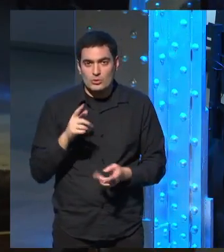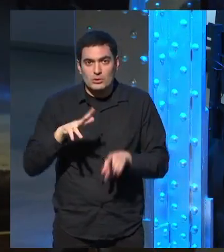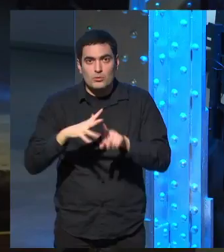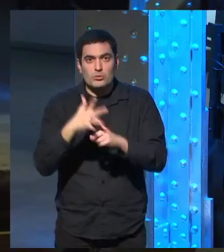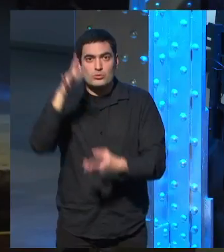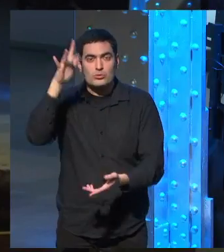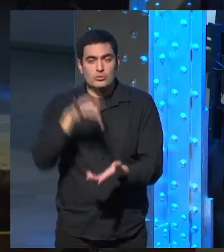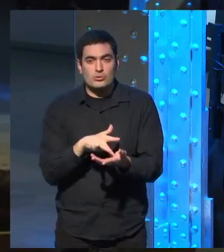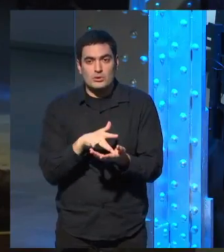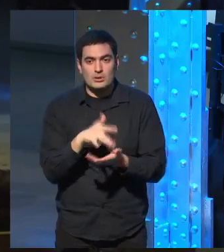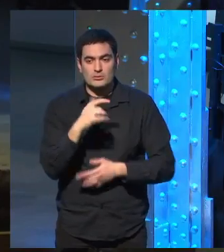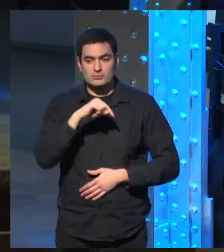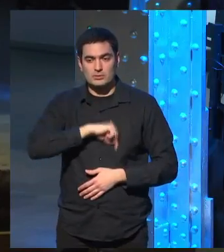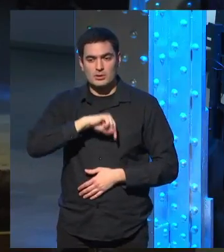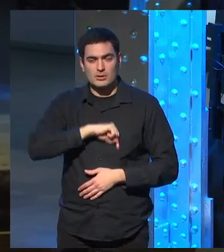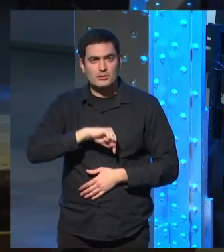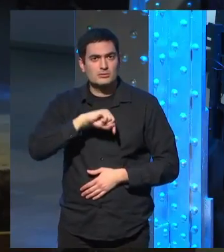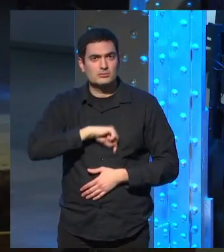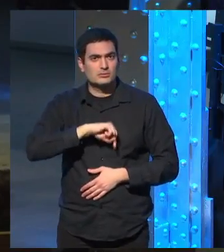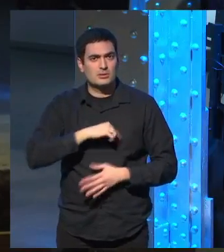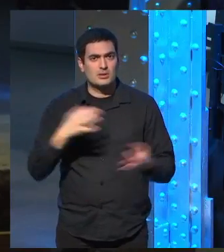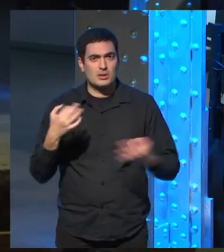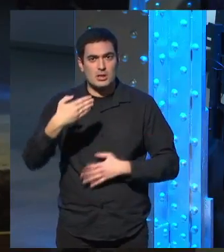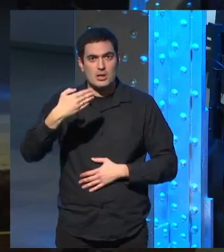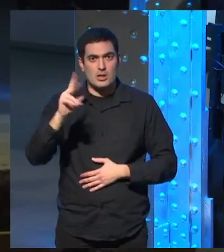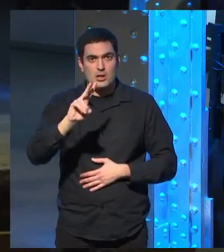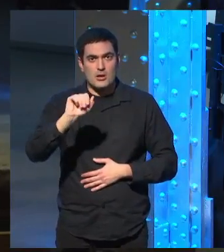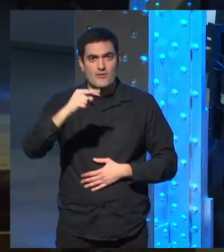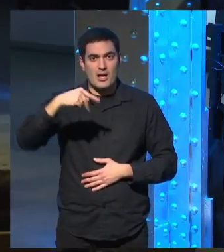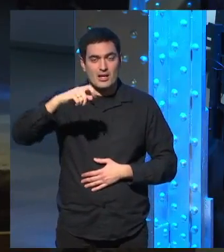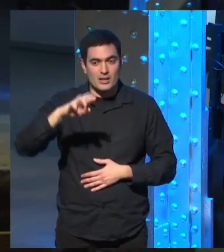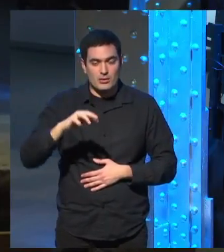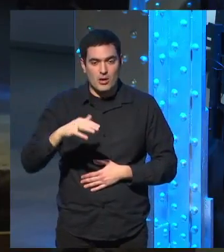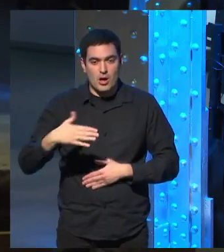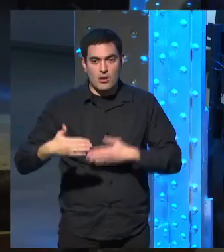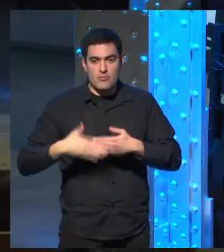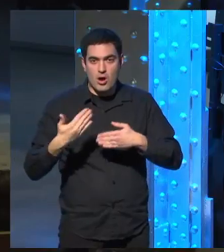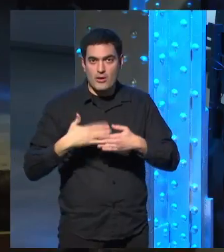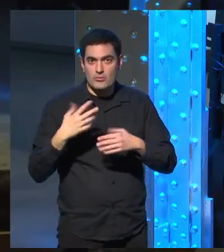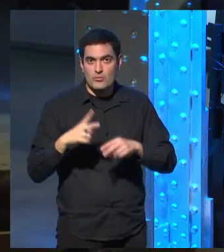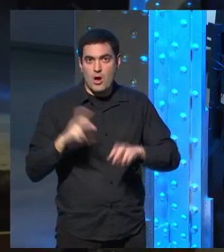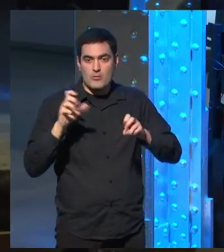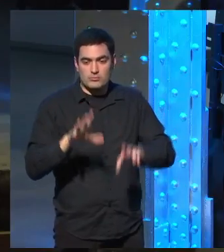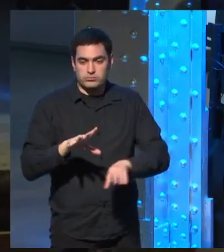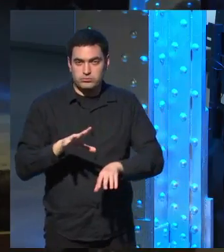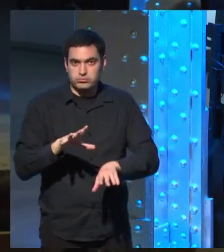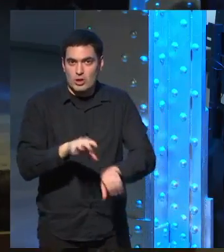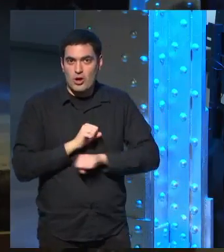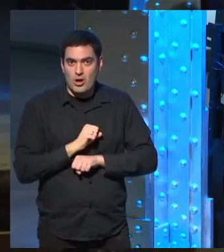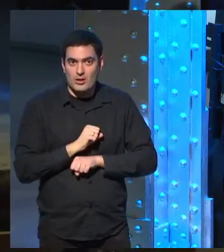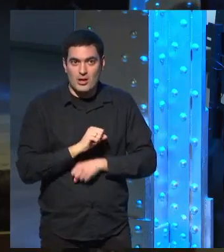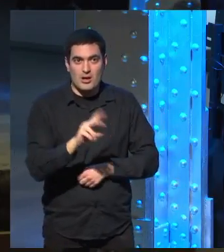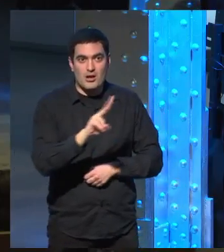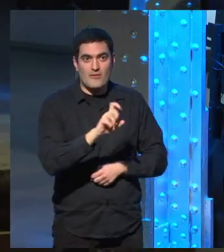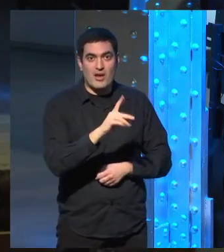en el que siente que Wagner se ha quedado con la modernidad, ¿no? Y que él se ha quedado atrás, ¿no? Entonces, en